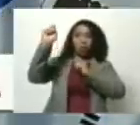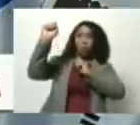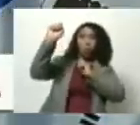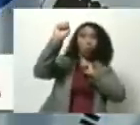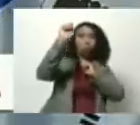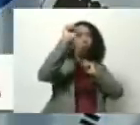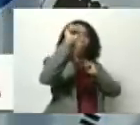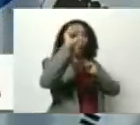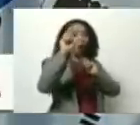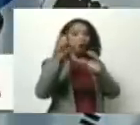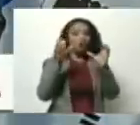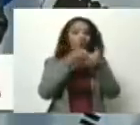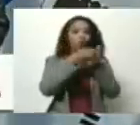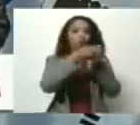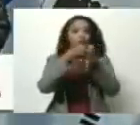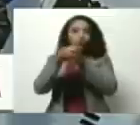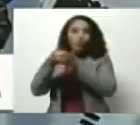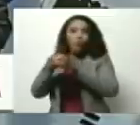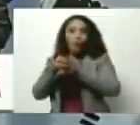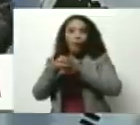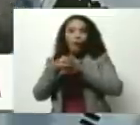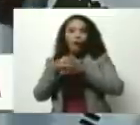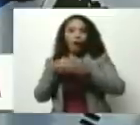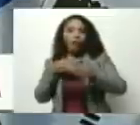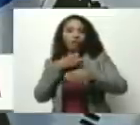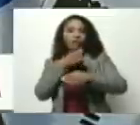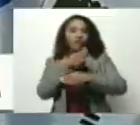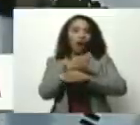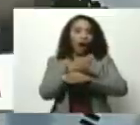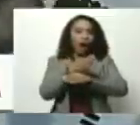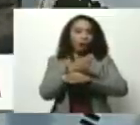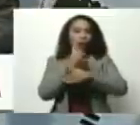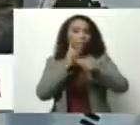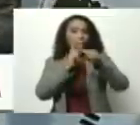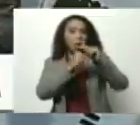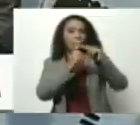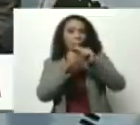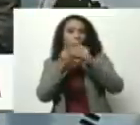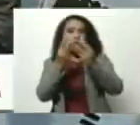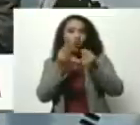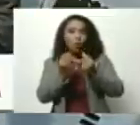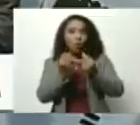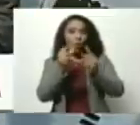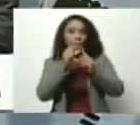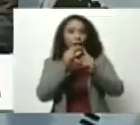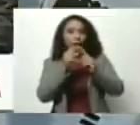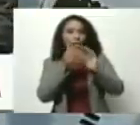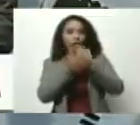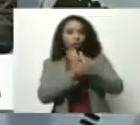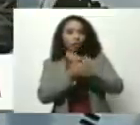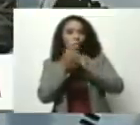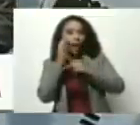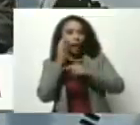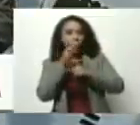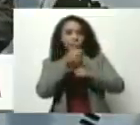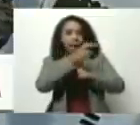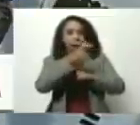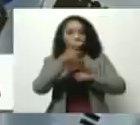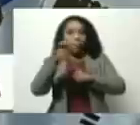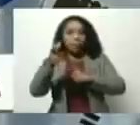que van a estar en combate identificando con siglas las